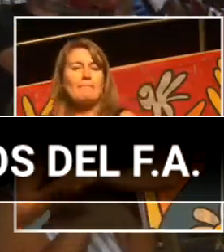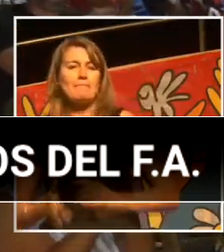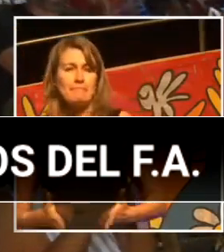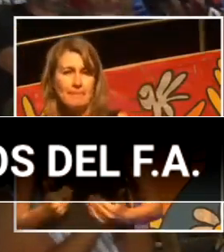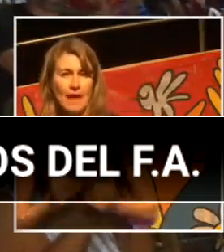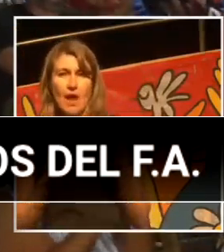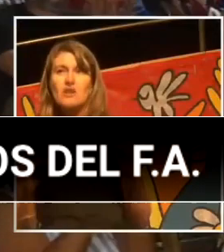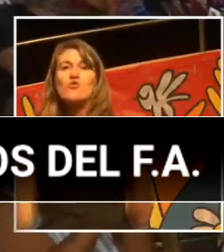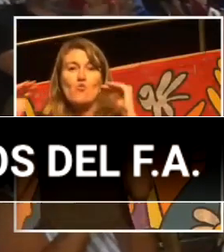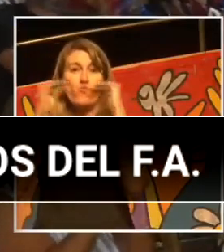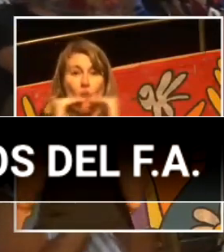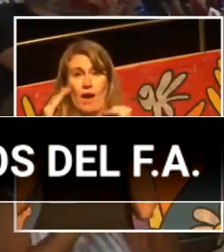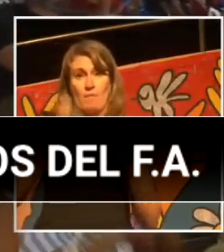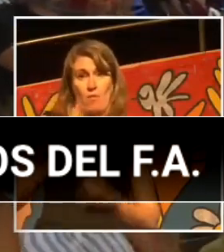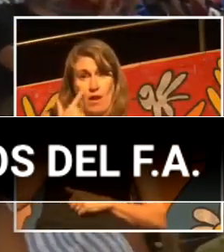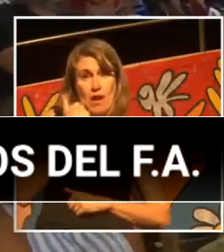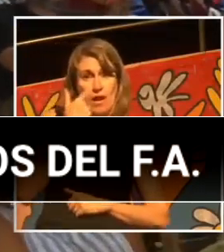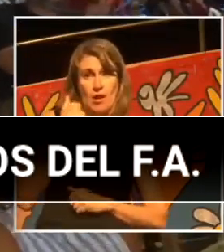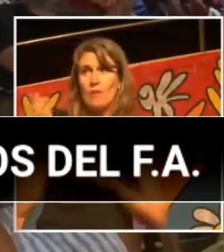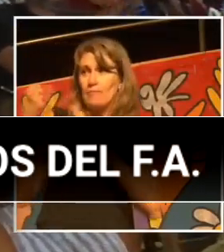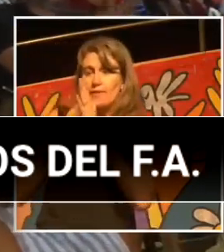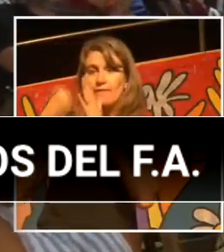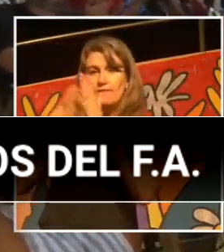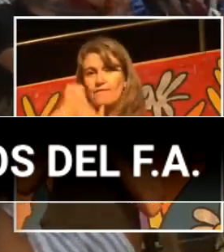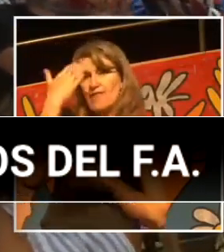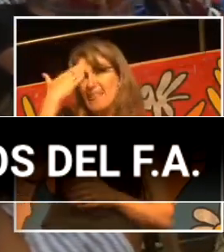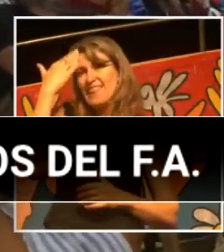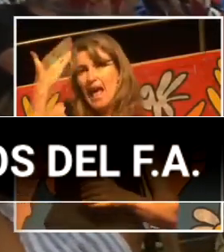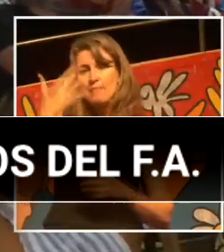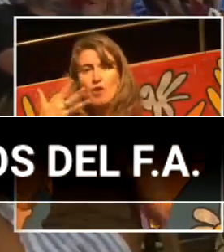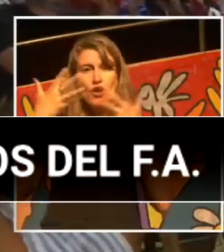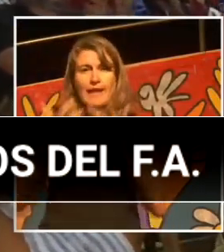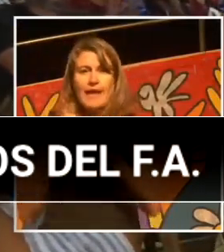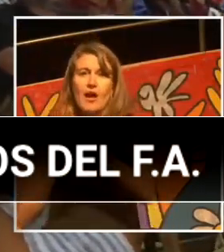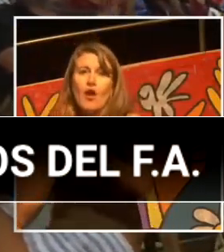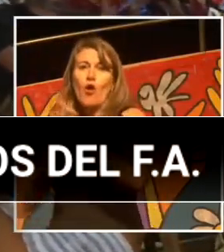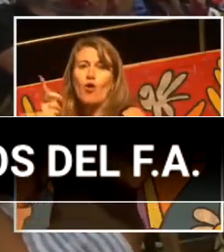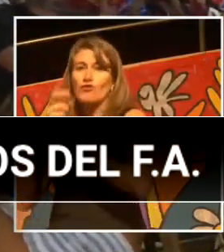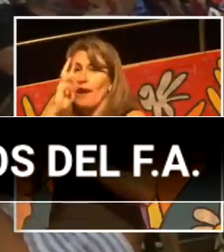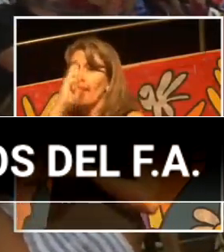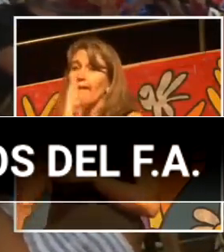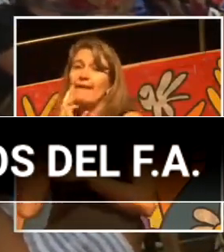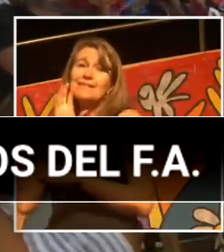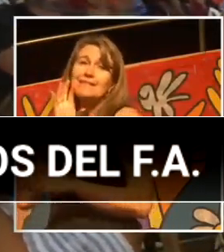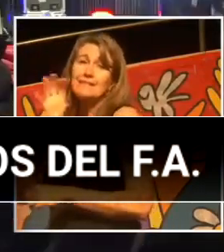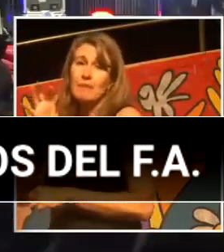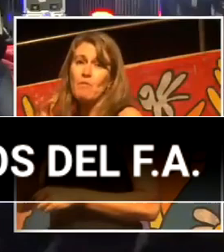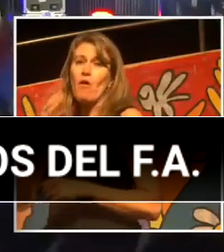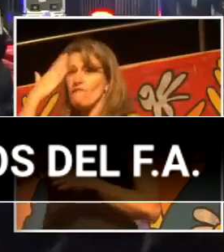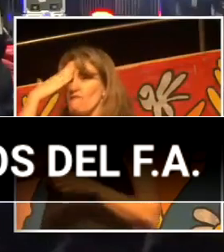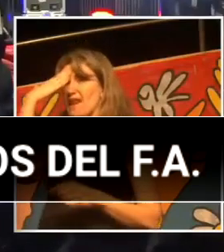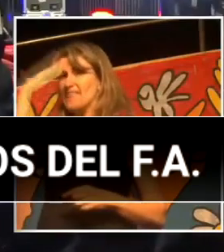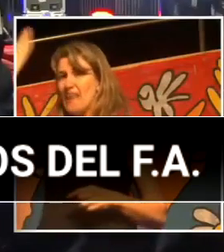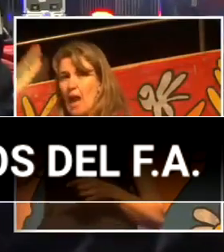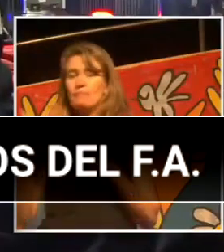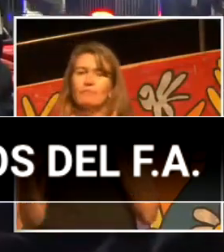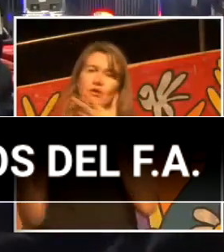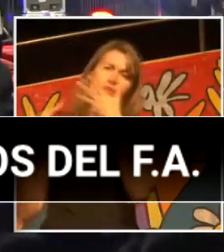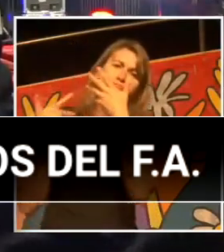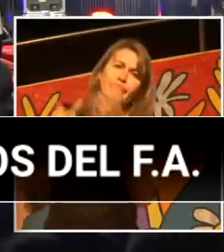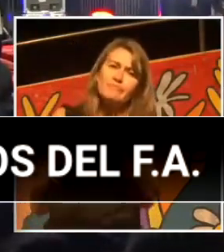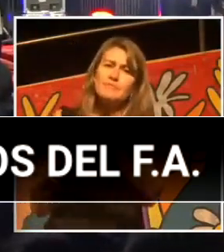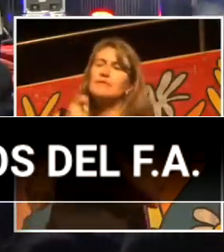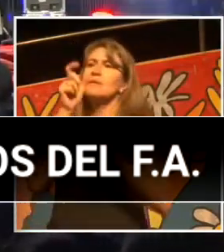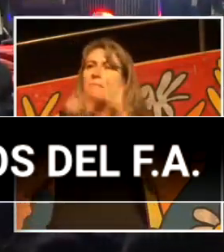Acá está el frente amplio luchando contra el anti racismo Acá está el frente amplio luchando a favor de los pobres